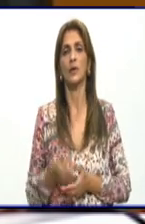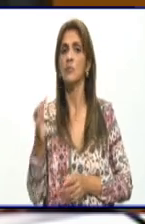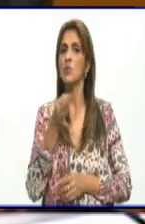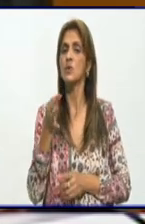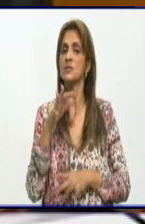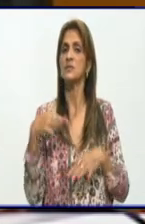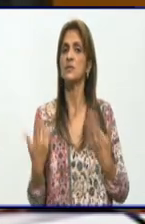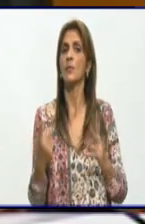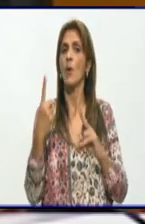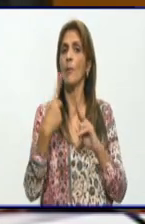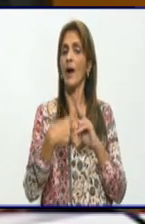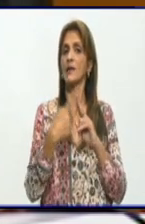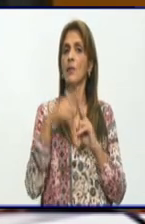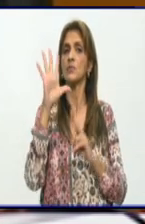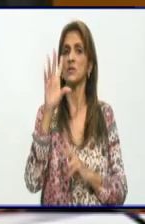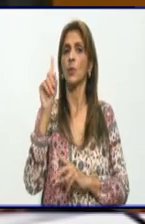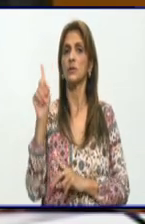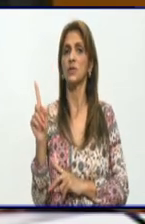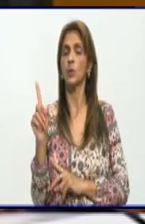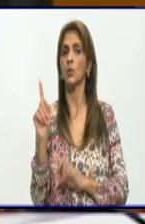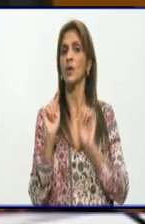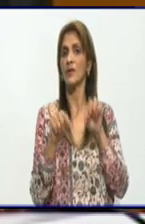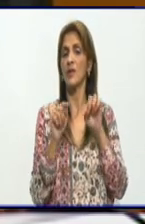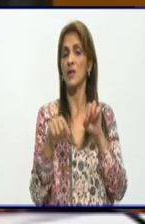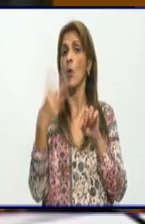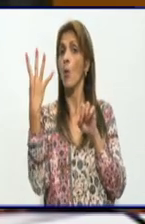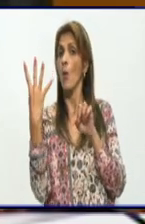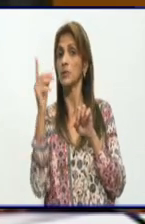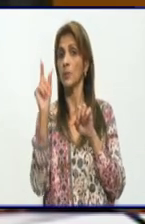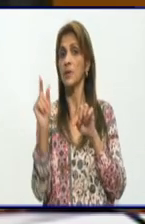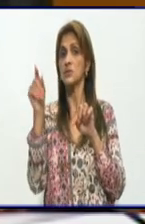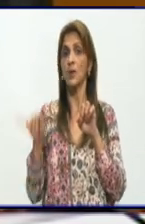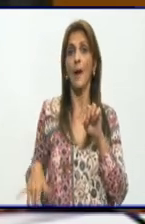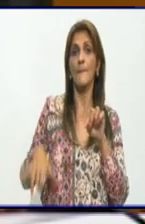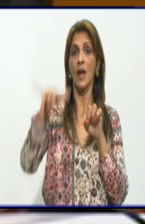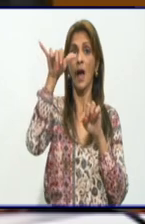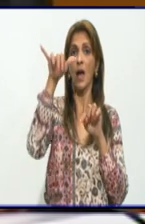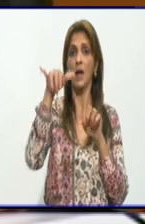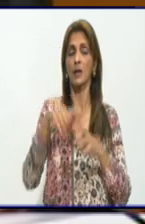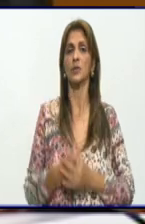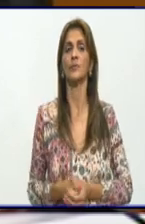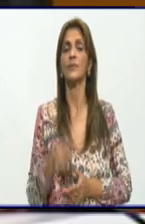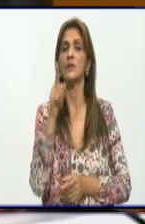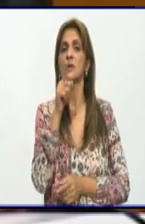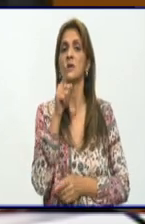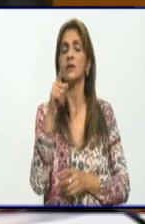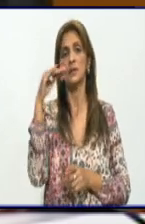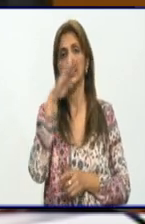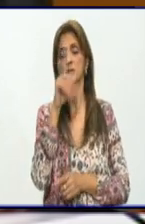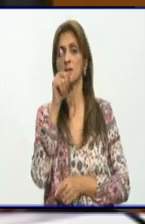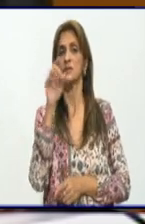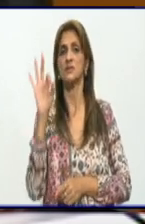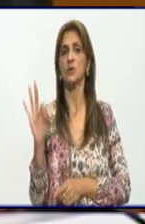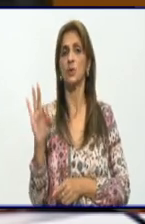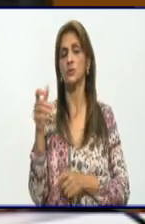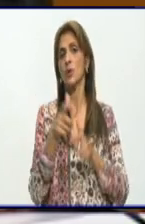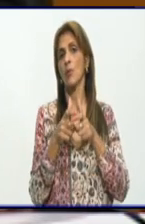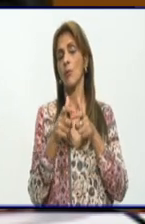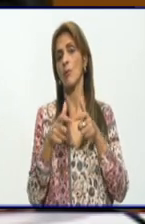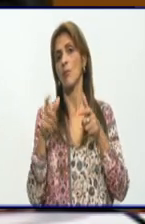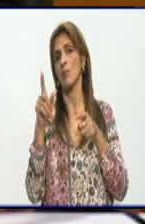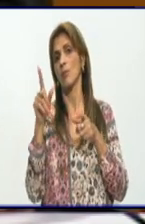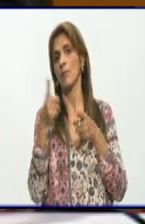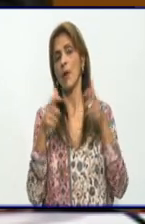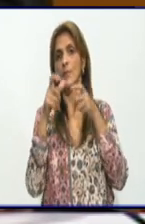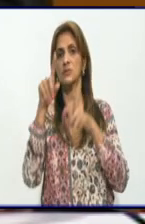municipios Bayamo con 51 y dentro de ellos 4 viajeros. Guisa 18, Bartolomé Mazó 2 y Guayarribis y Guaní con 1